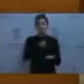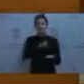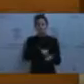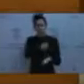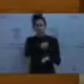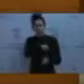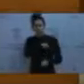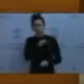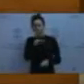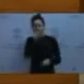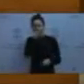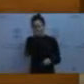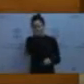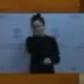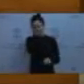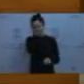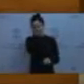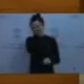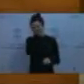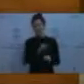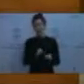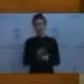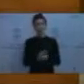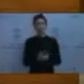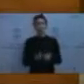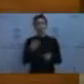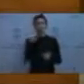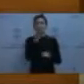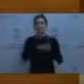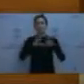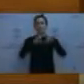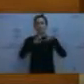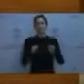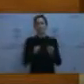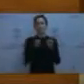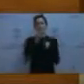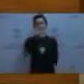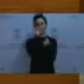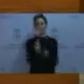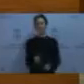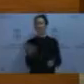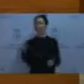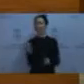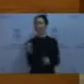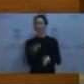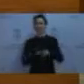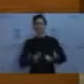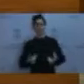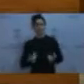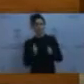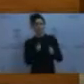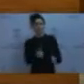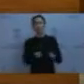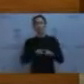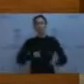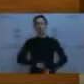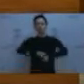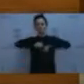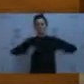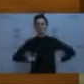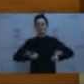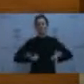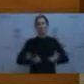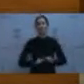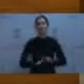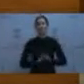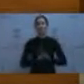por ejemplo, es bueno para Asturias contar con presupuestos porque contribuyen a consolidar el crecimiento,